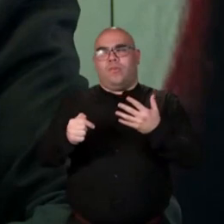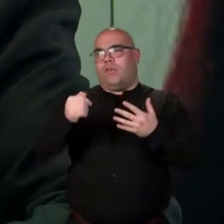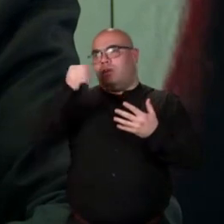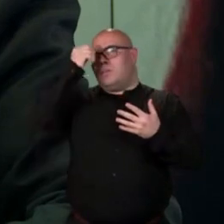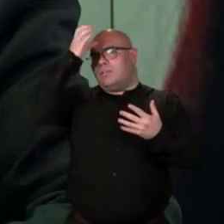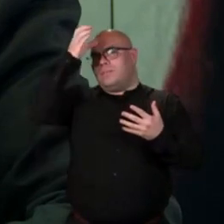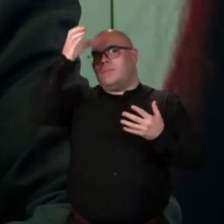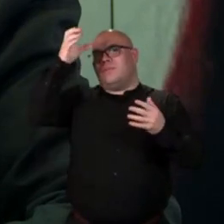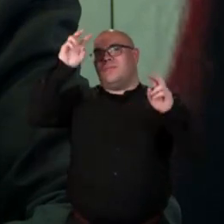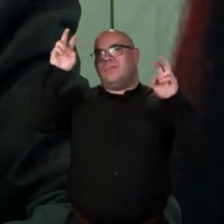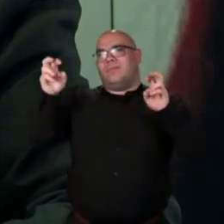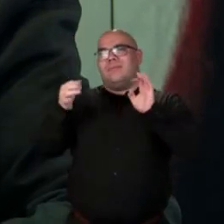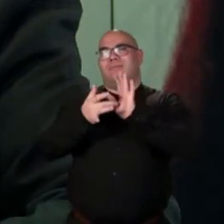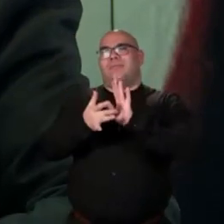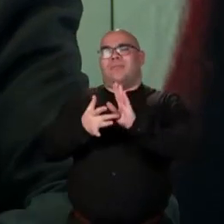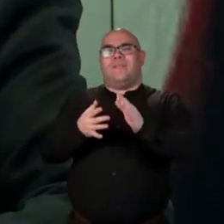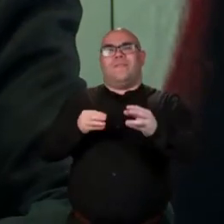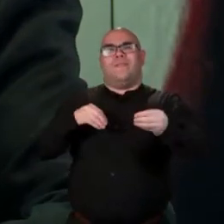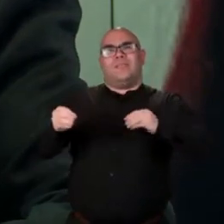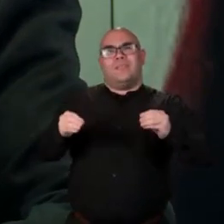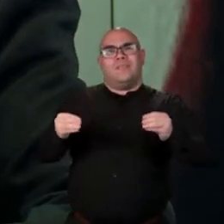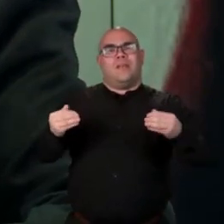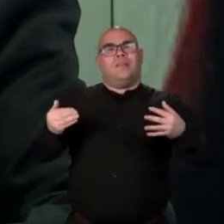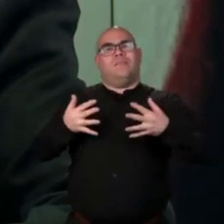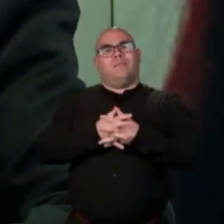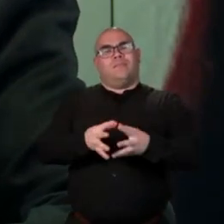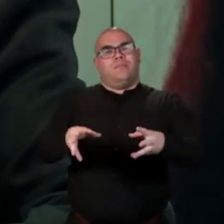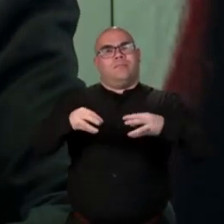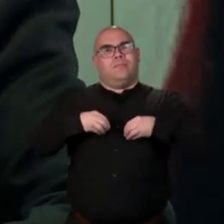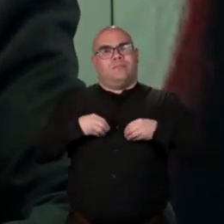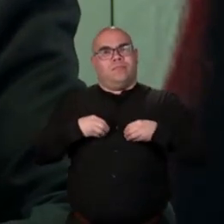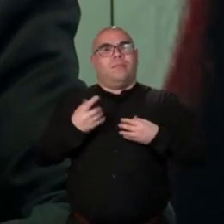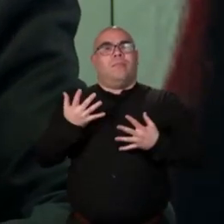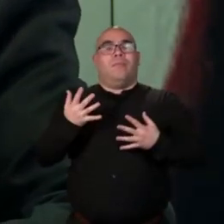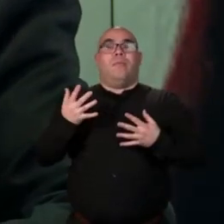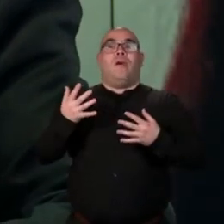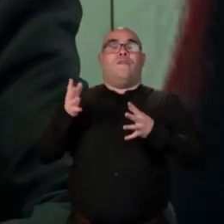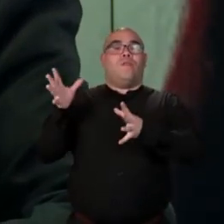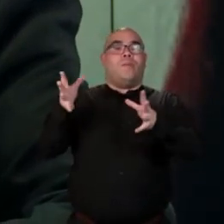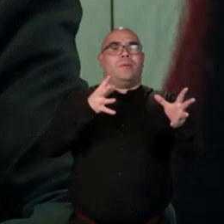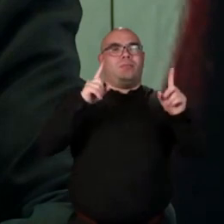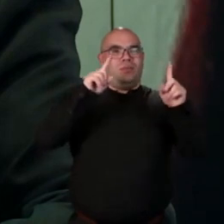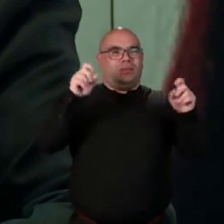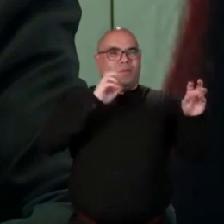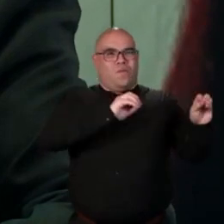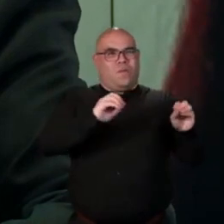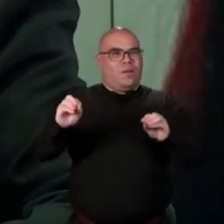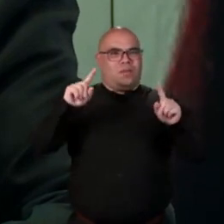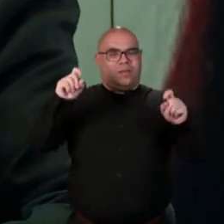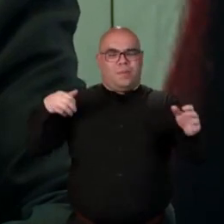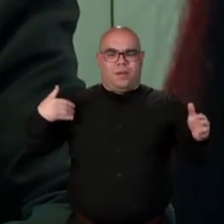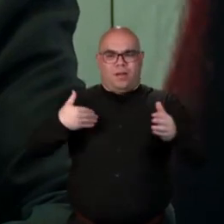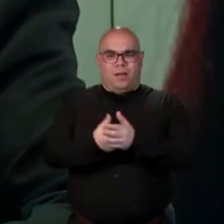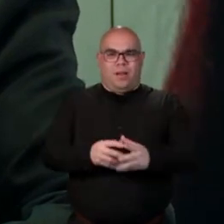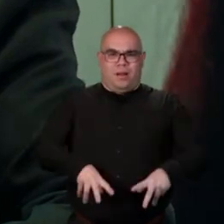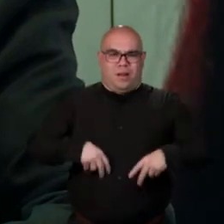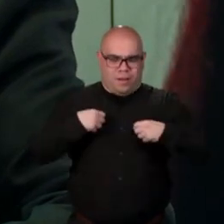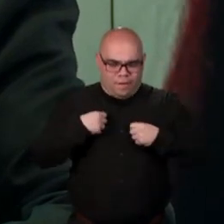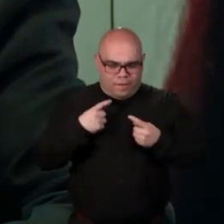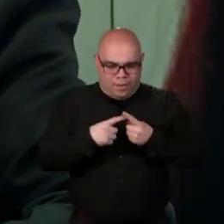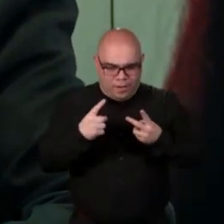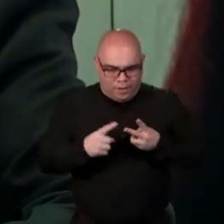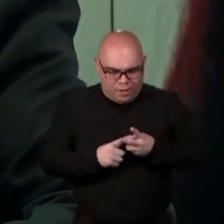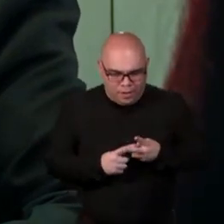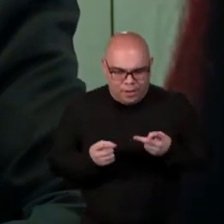bastante flexible y adaptable en materia de formación a lo largo de la vida. Cómo asumir también de una manera